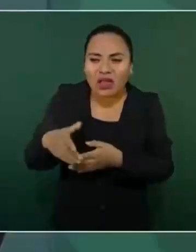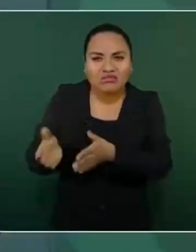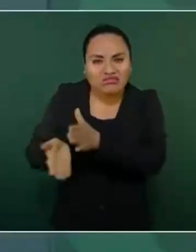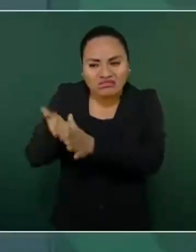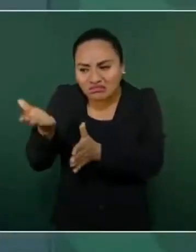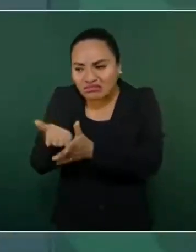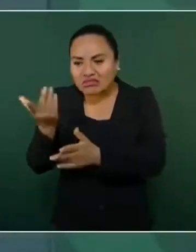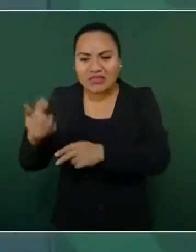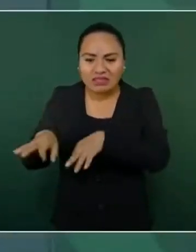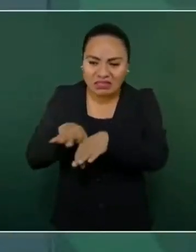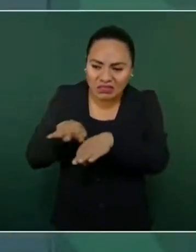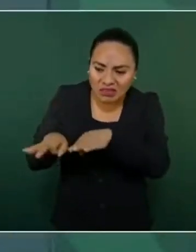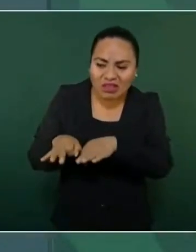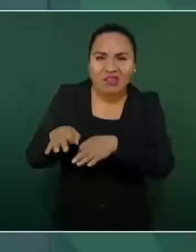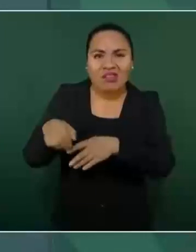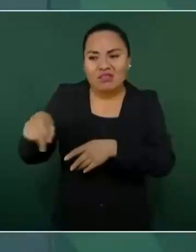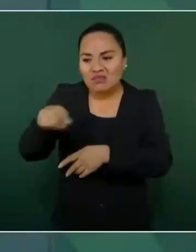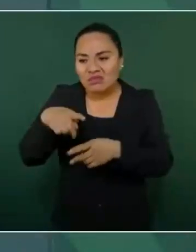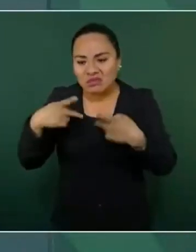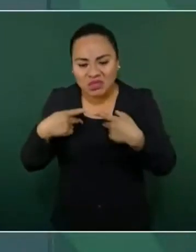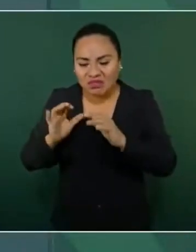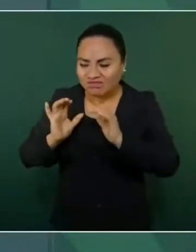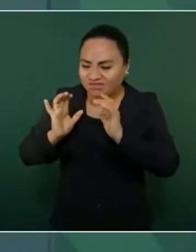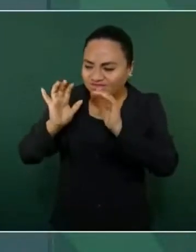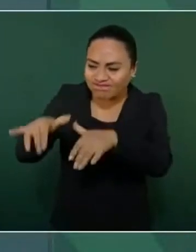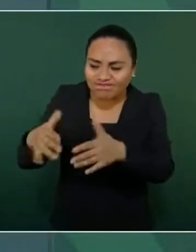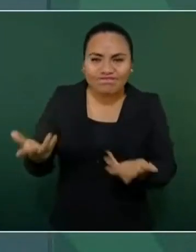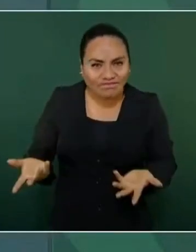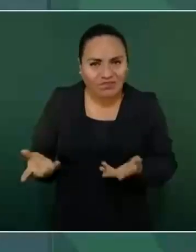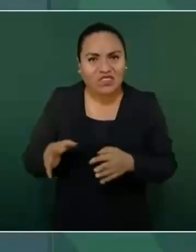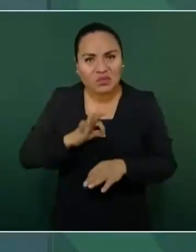pueblo y no se está haciendo con deuda.